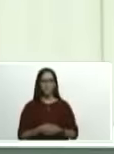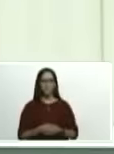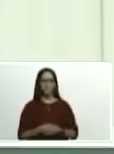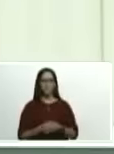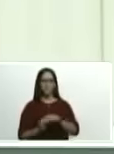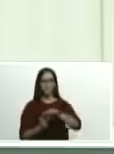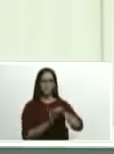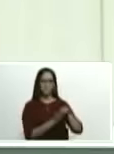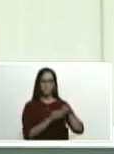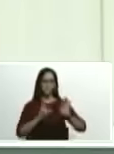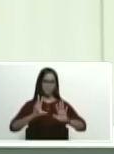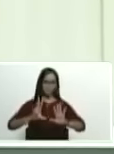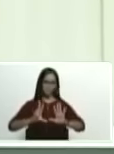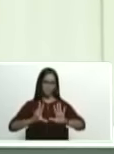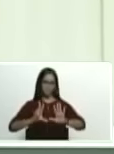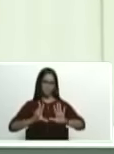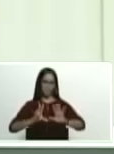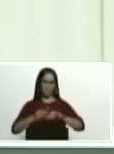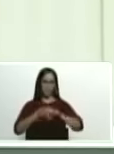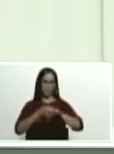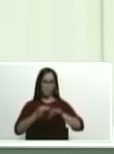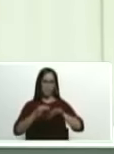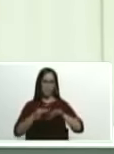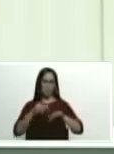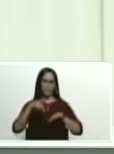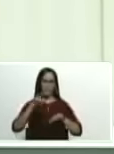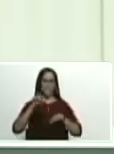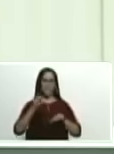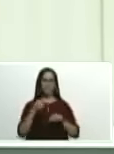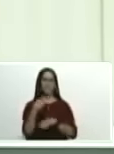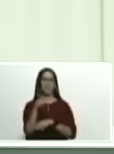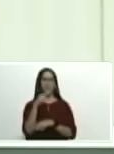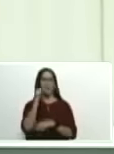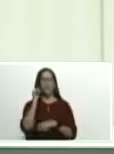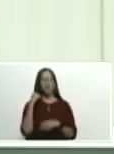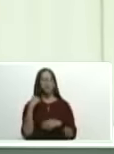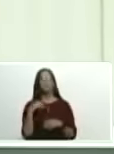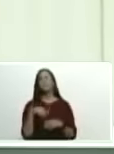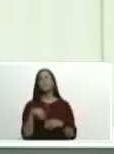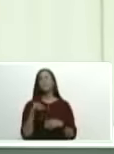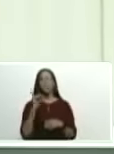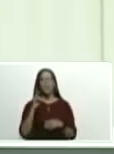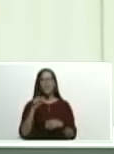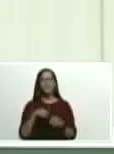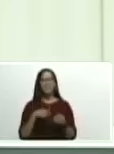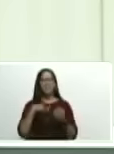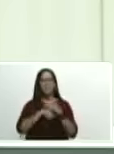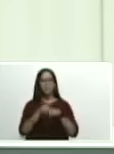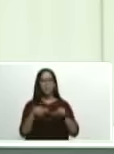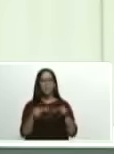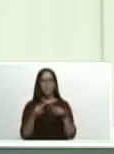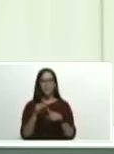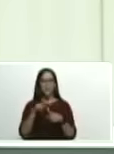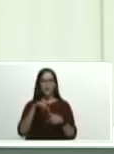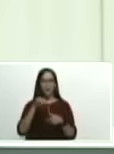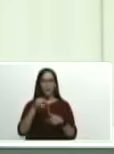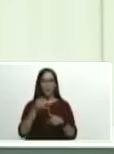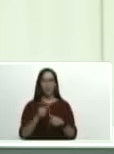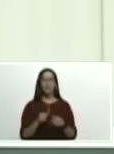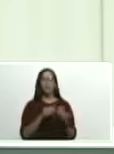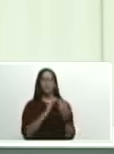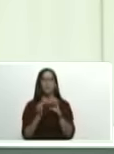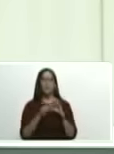En octavo lugar, municipio Pedraza, parroquia Ciudad Bolivia, sector Mijagua, comuna La